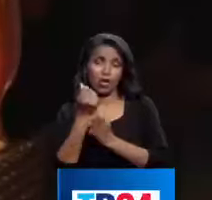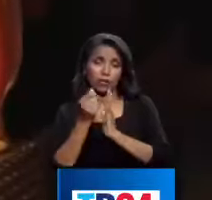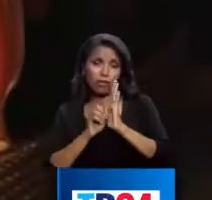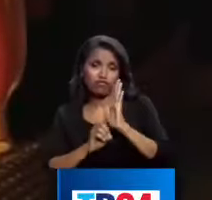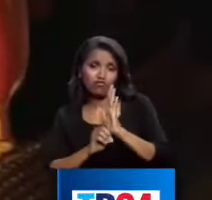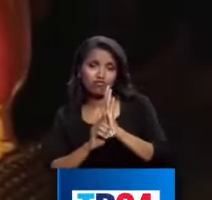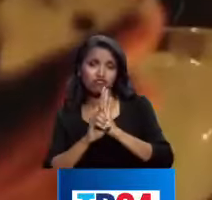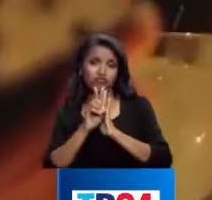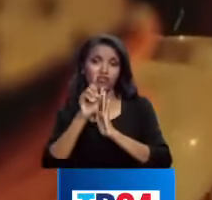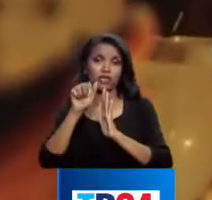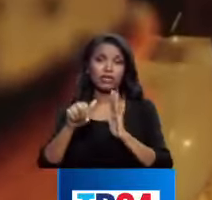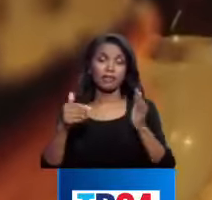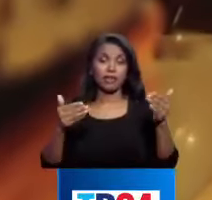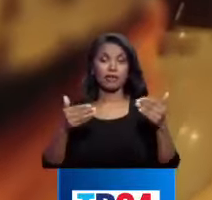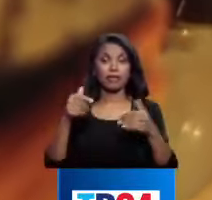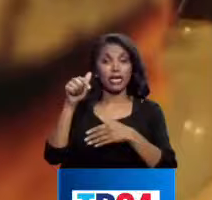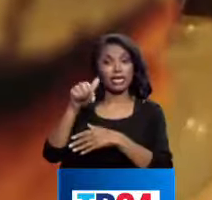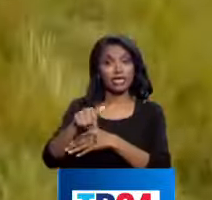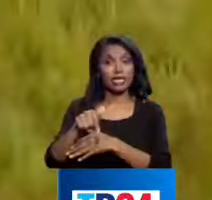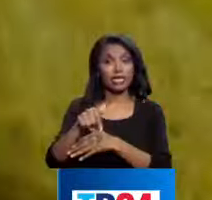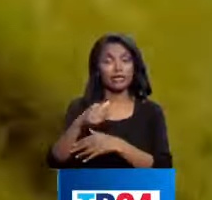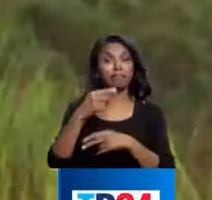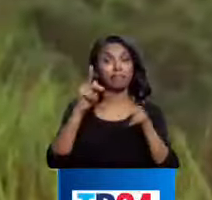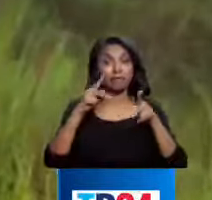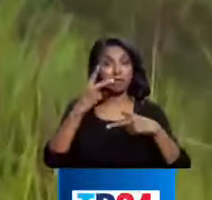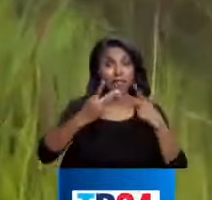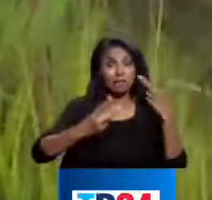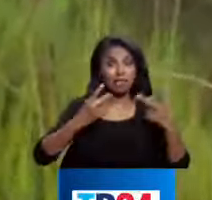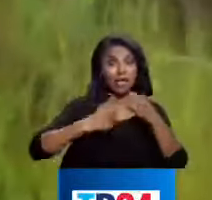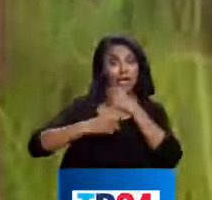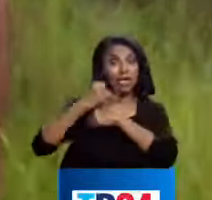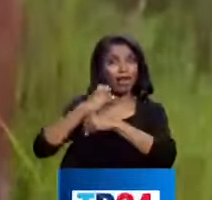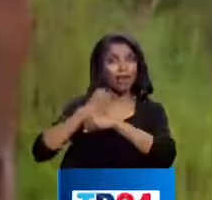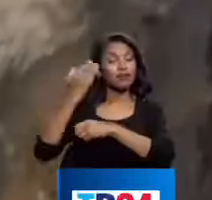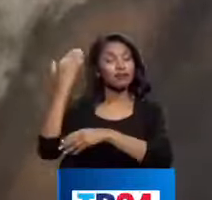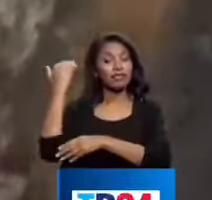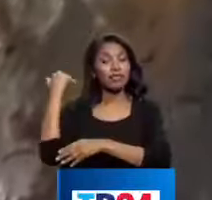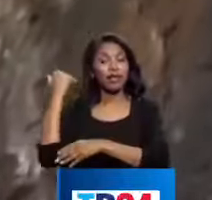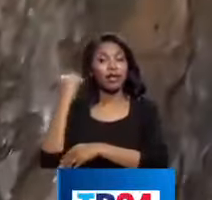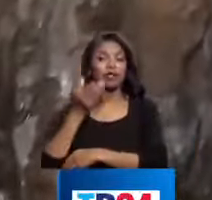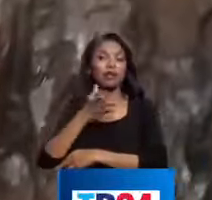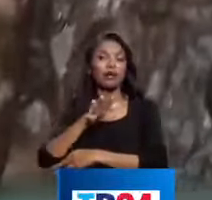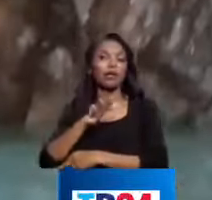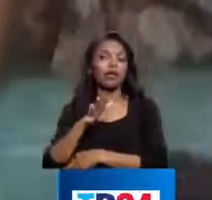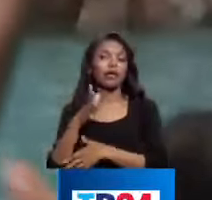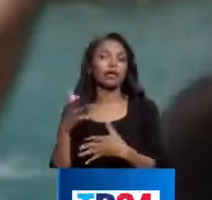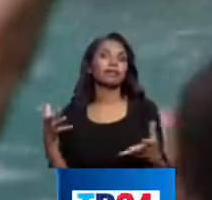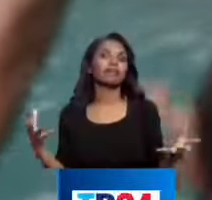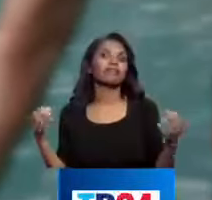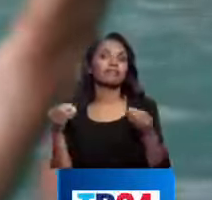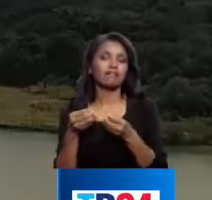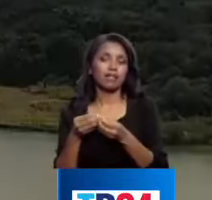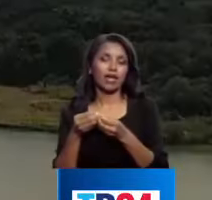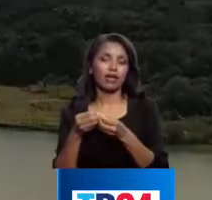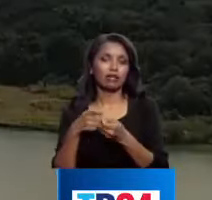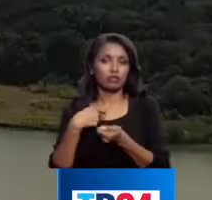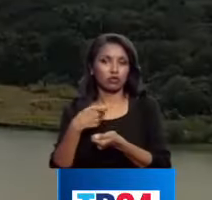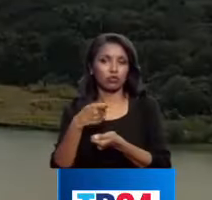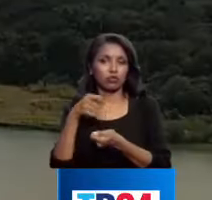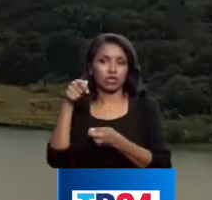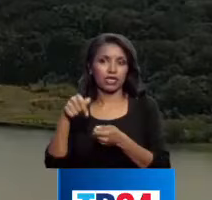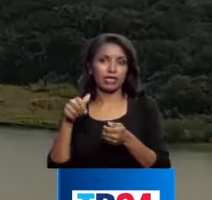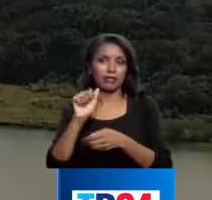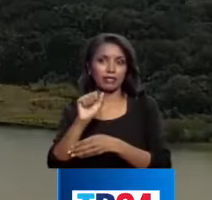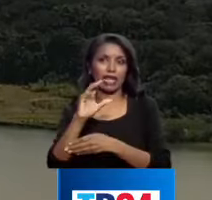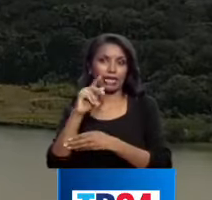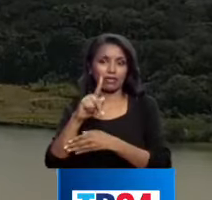nacional. Solo el gasto de extranjeros en Panamá el año pasado representó el doble del aporte recibido del Canal